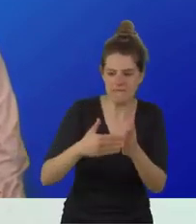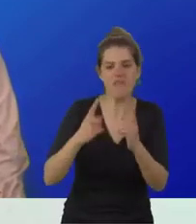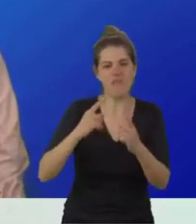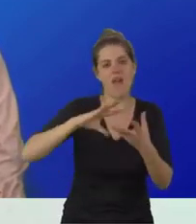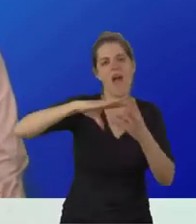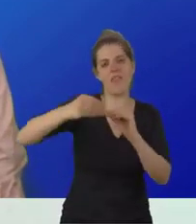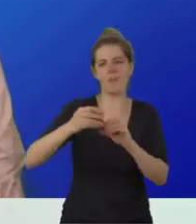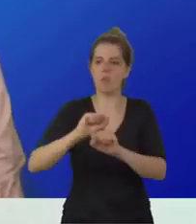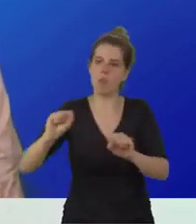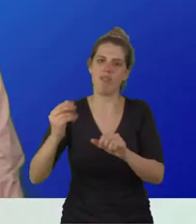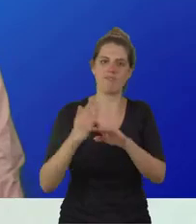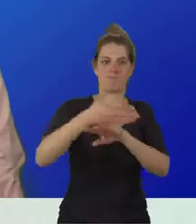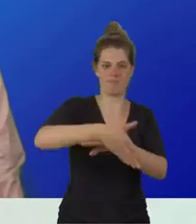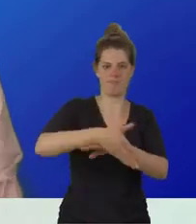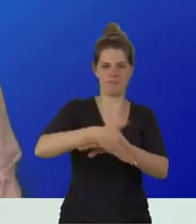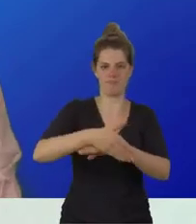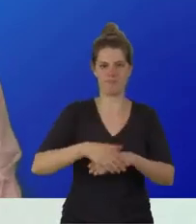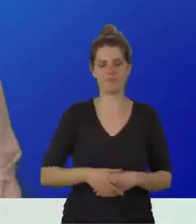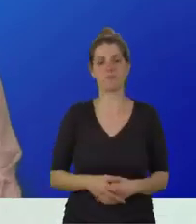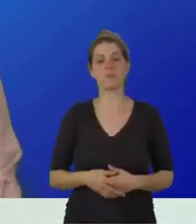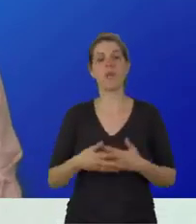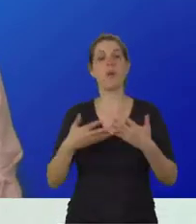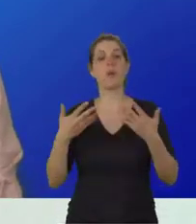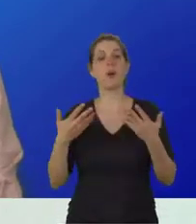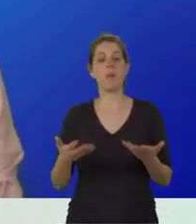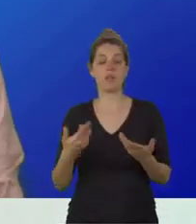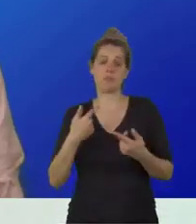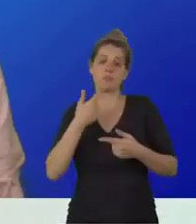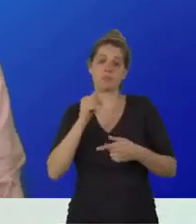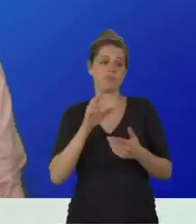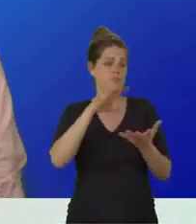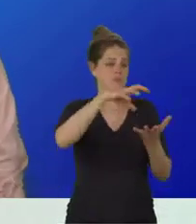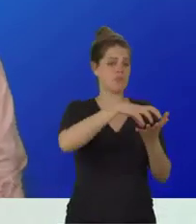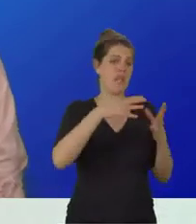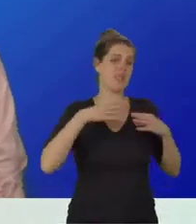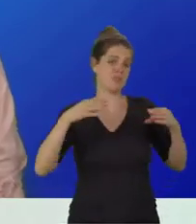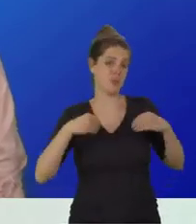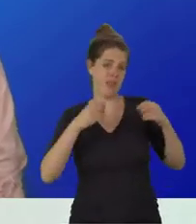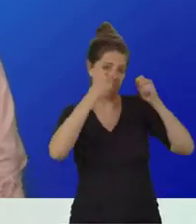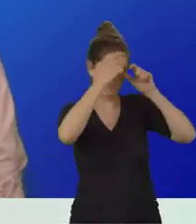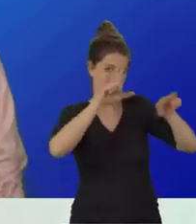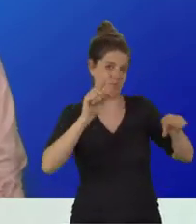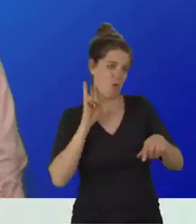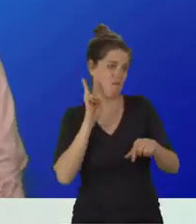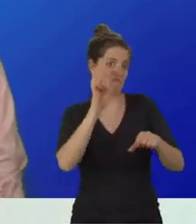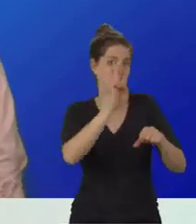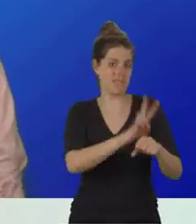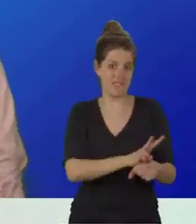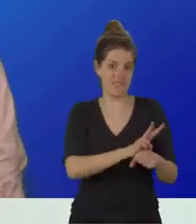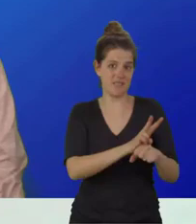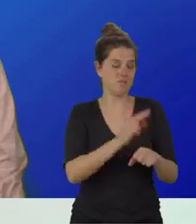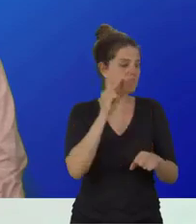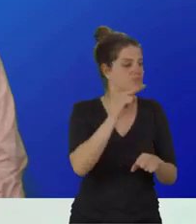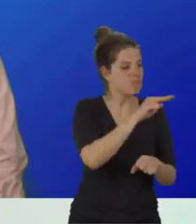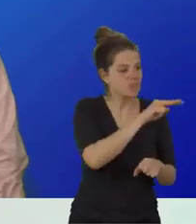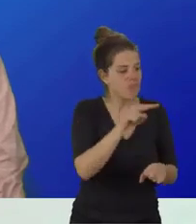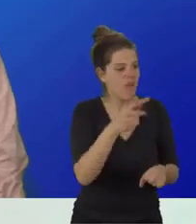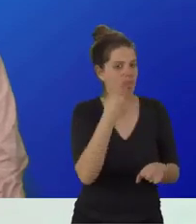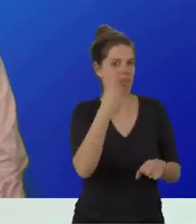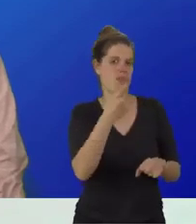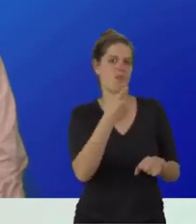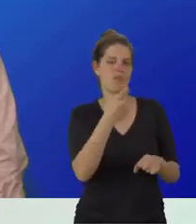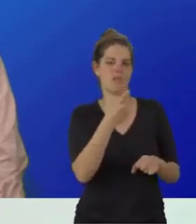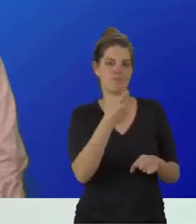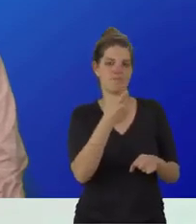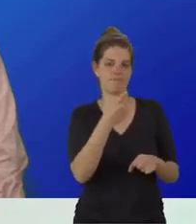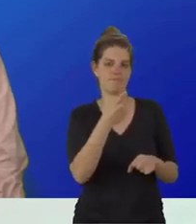presenta. En ese sentido es que cuando hemos visitado escuelas en la implementación de este proyecto nos hemos